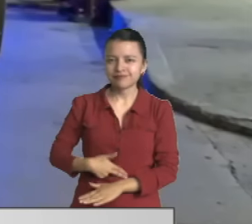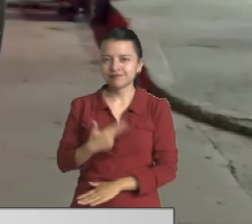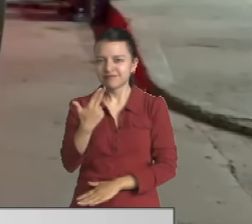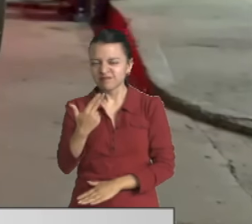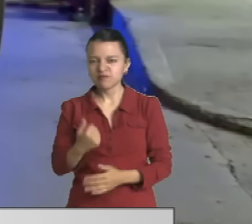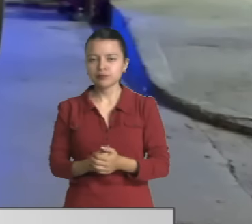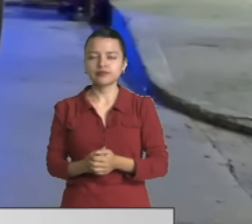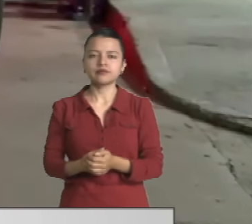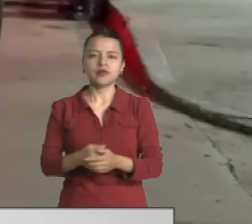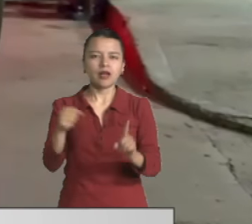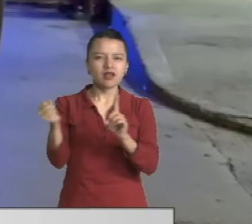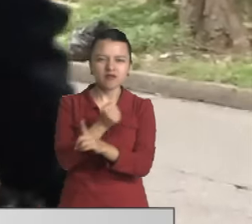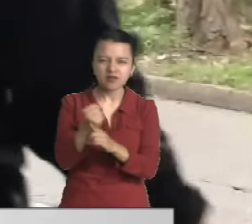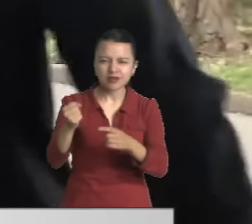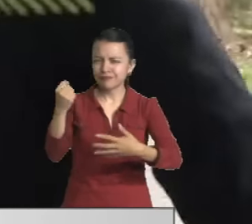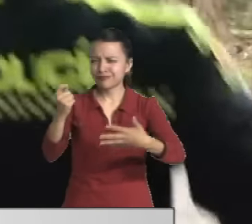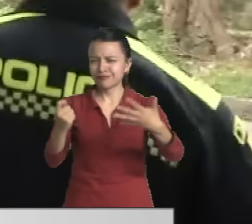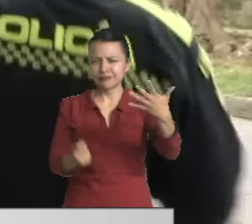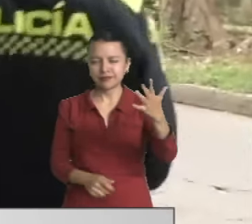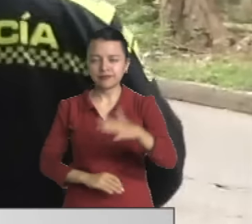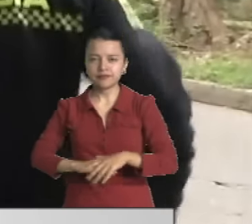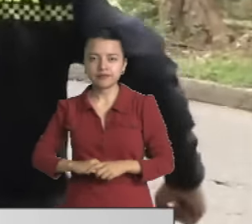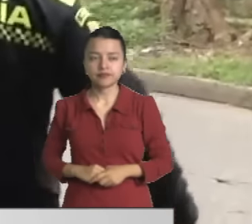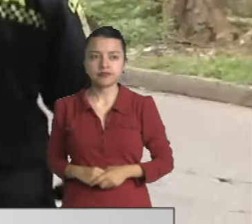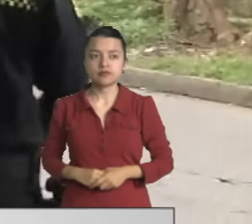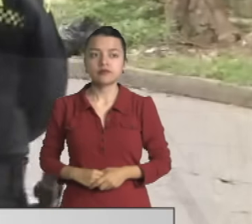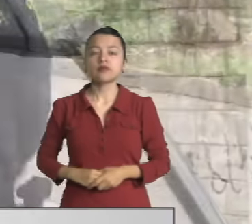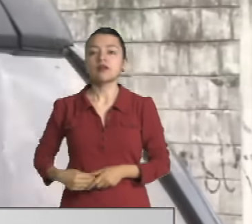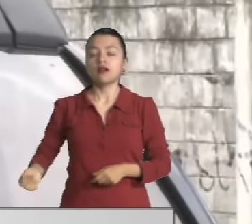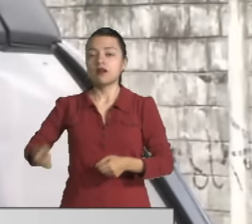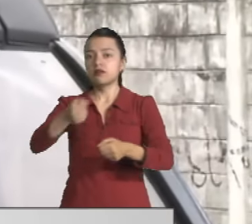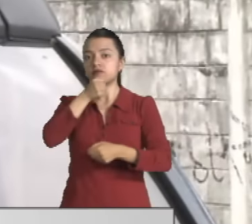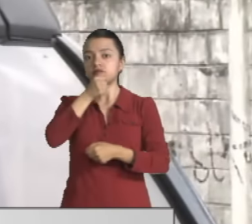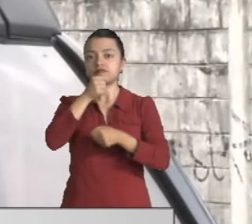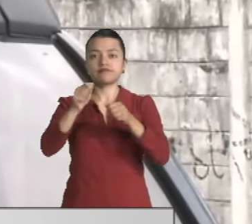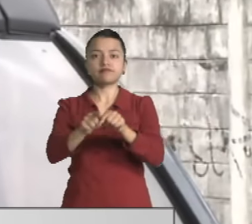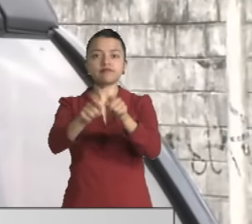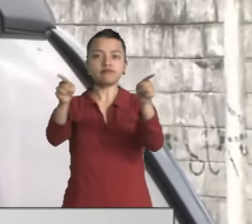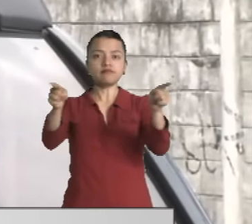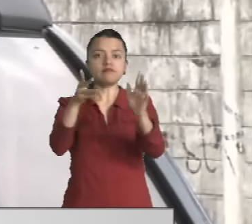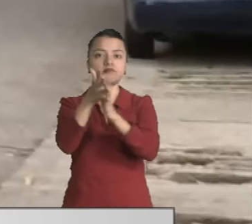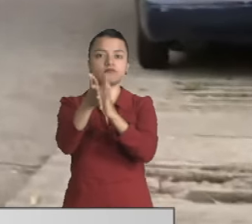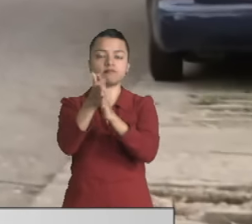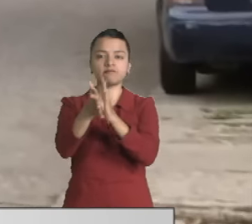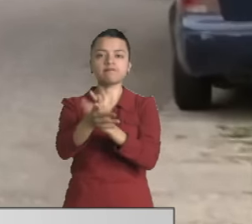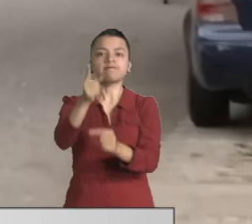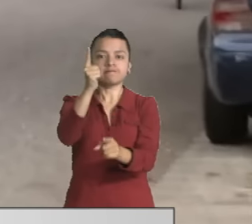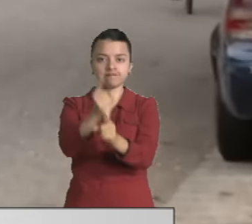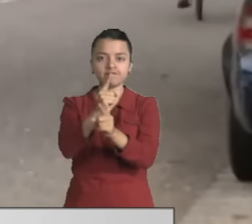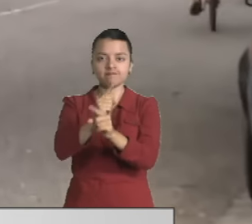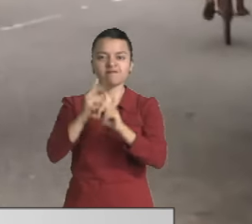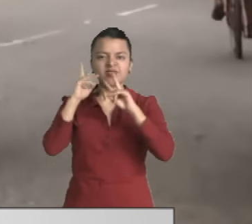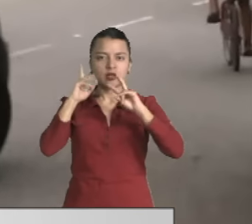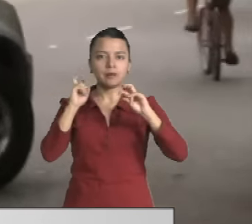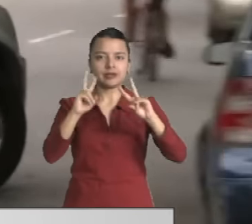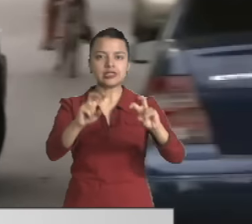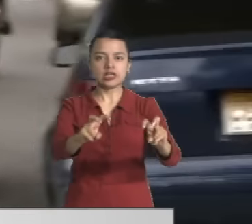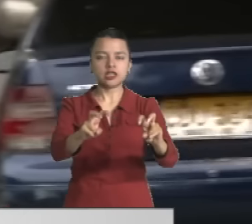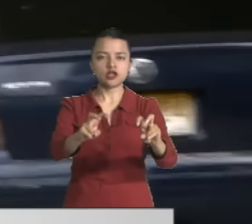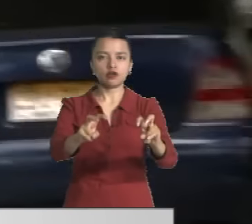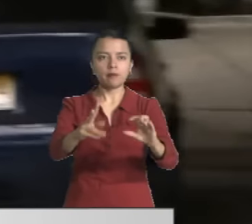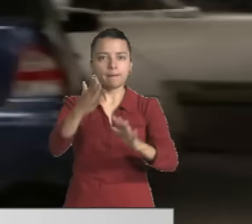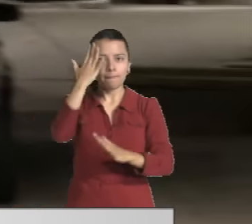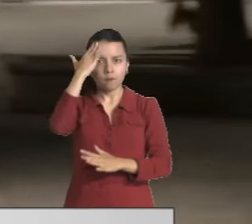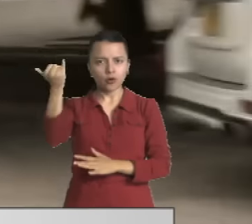lesiones personales, entre otros. En un comunicado de prensa, la Policía Metropolitana confirmó el inicio de la investigación para